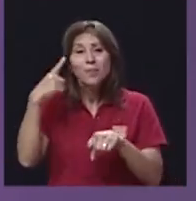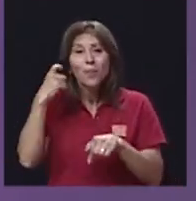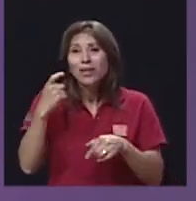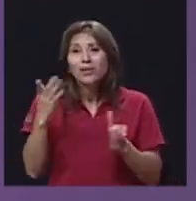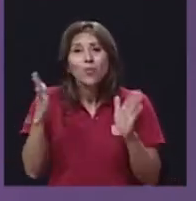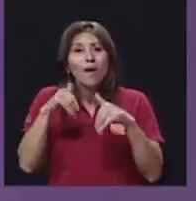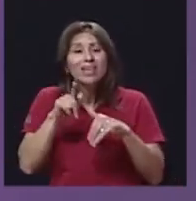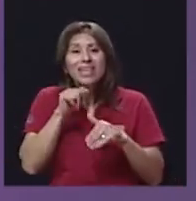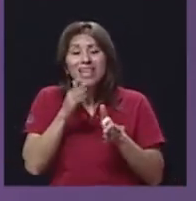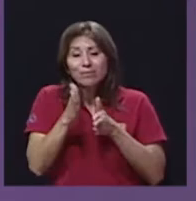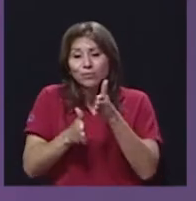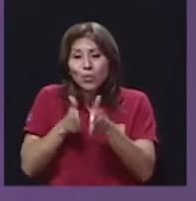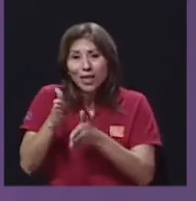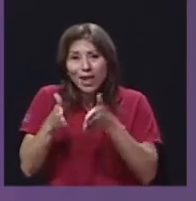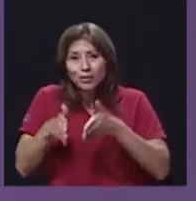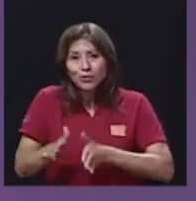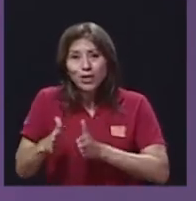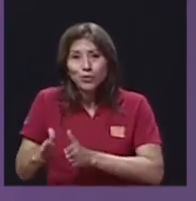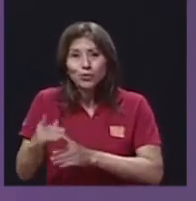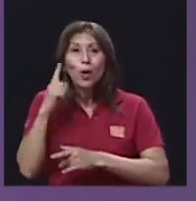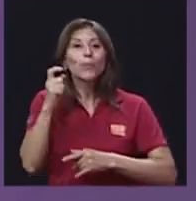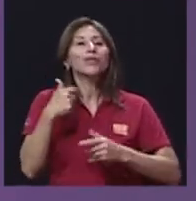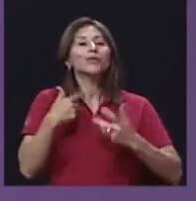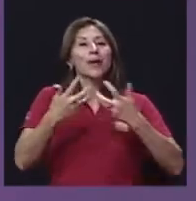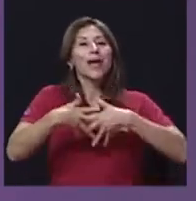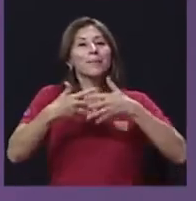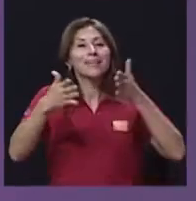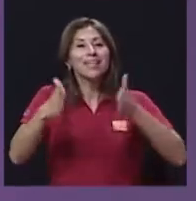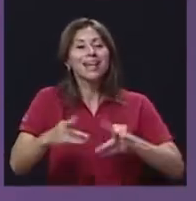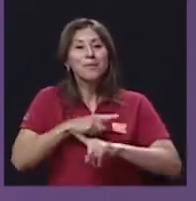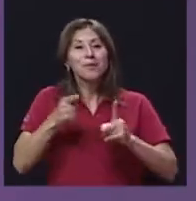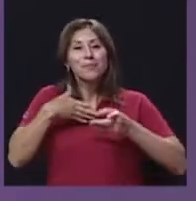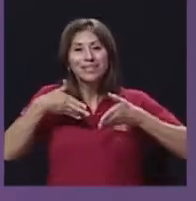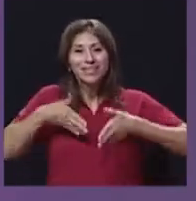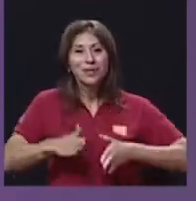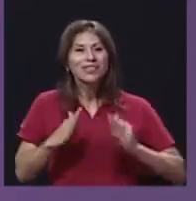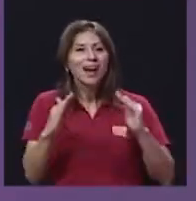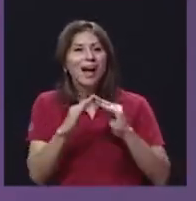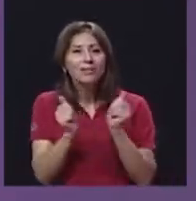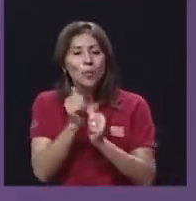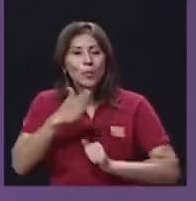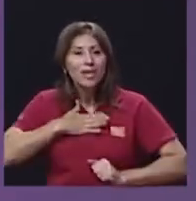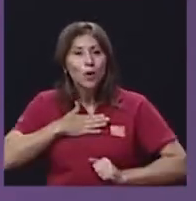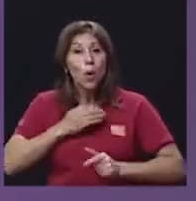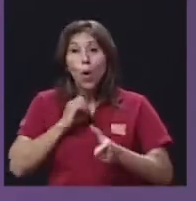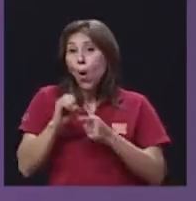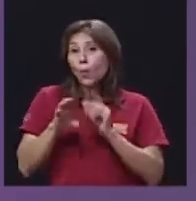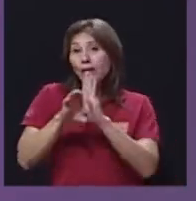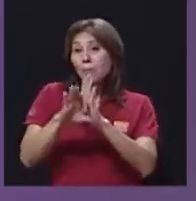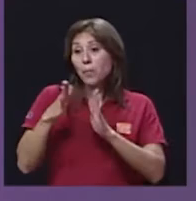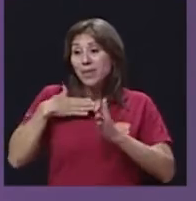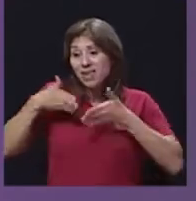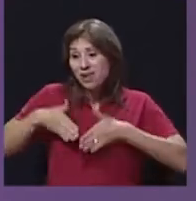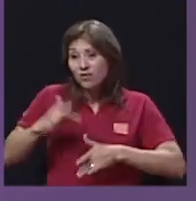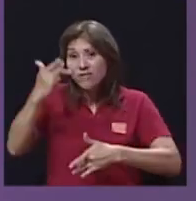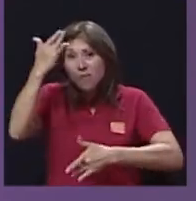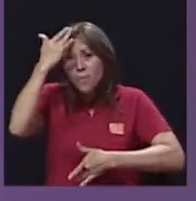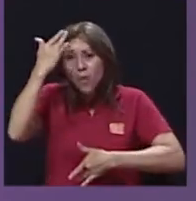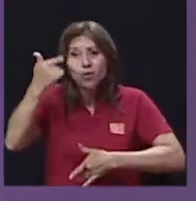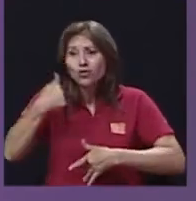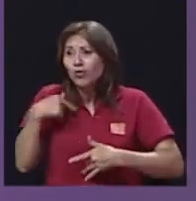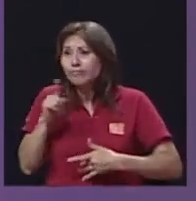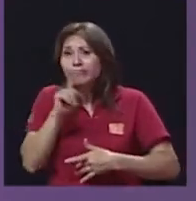empresaria pero mis hijos están en la casa conmigo o amigos enfermo y yo no tenía con quién dejarlo o la muchacha que llegó con un bebé de brazos